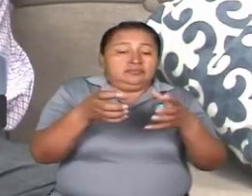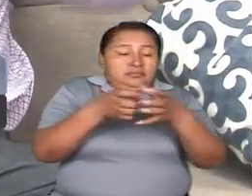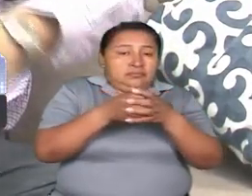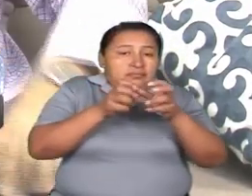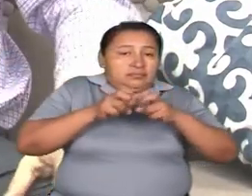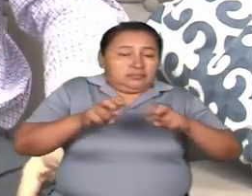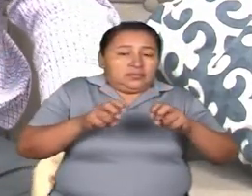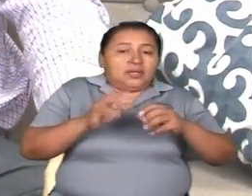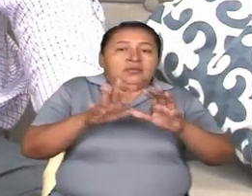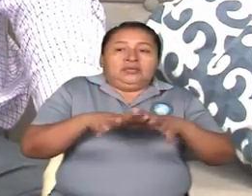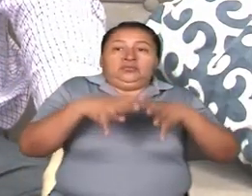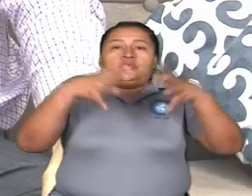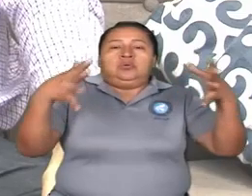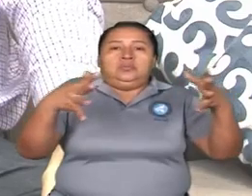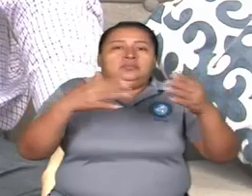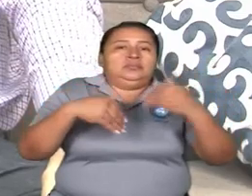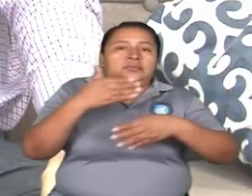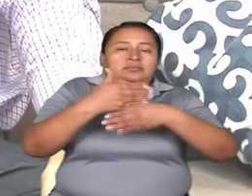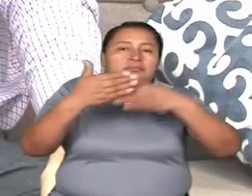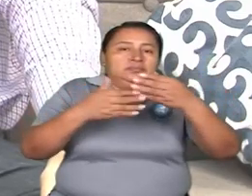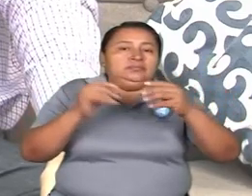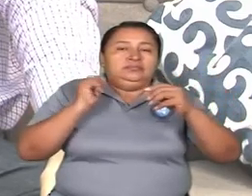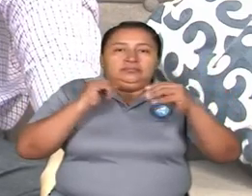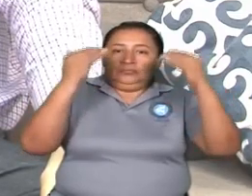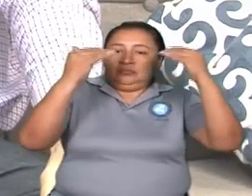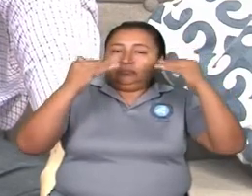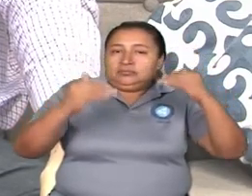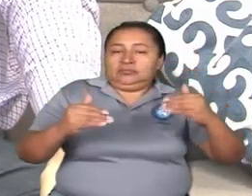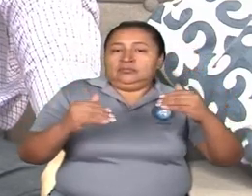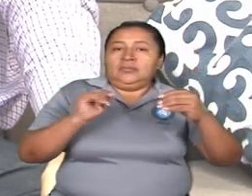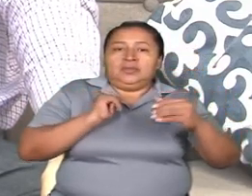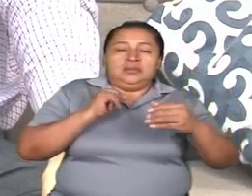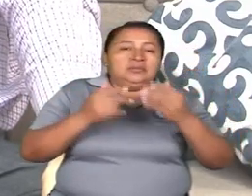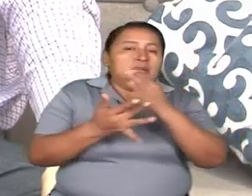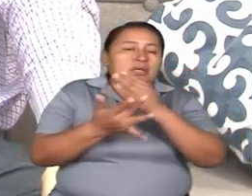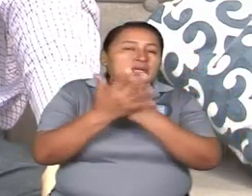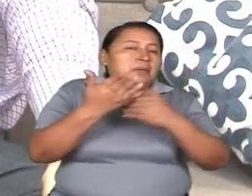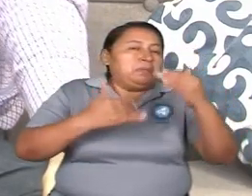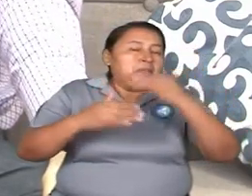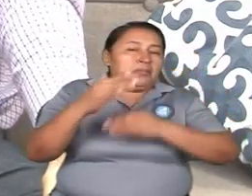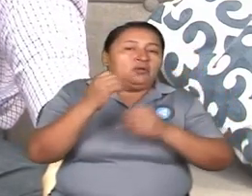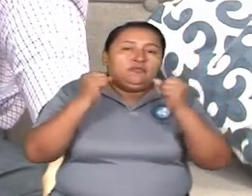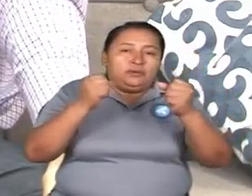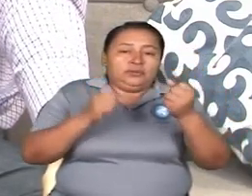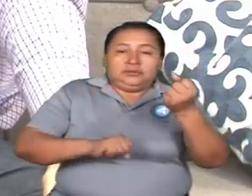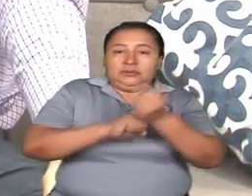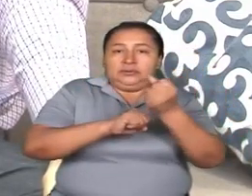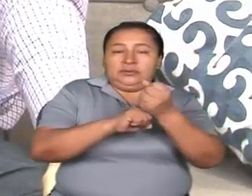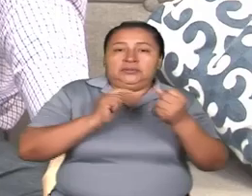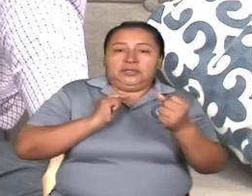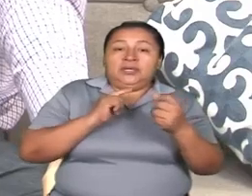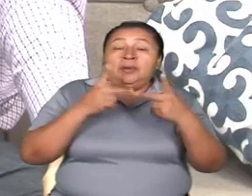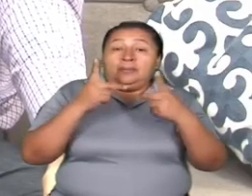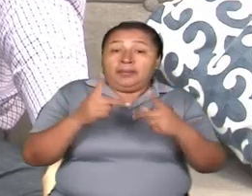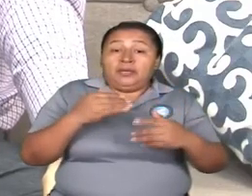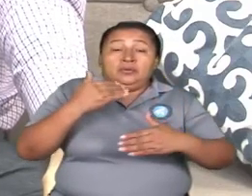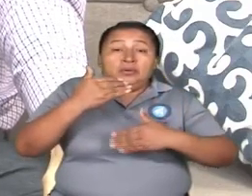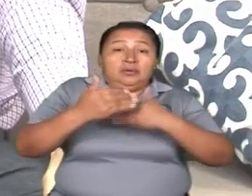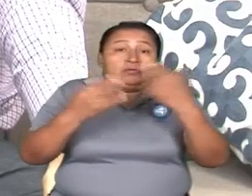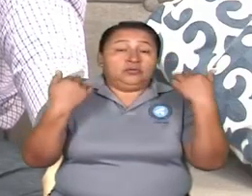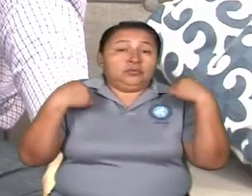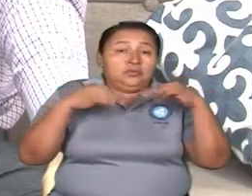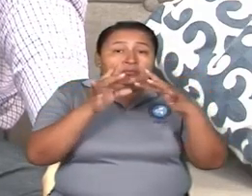a una infraestructura técnica de mayor peso, de mayor solidez, etcétera. Pero la evolución